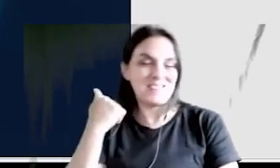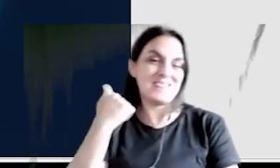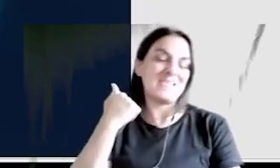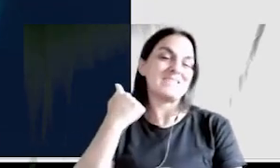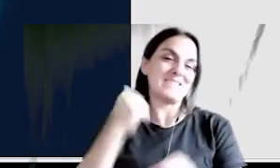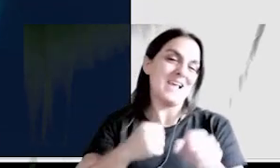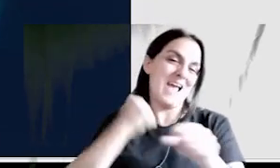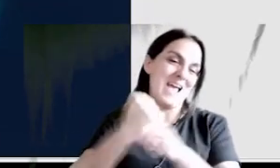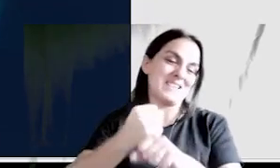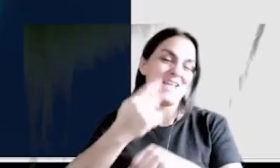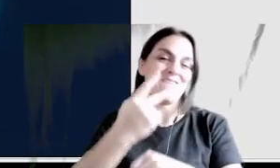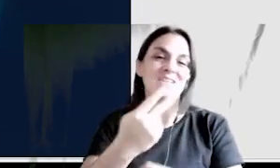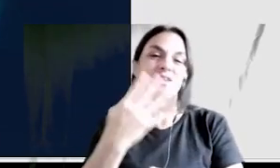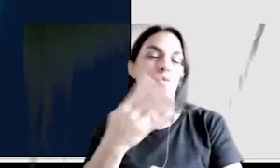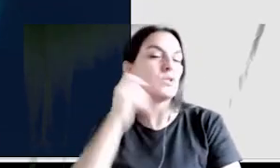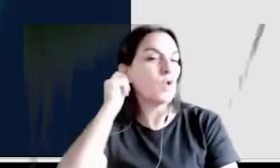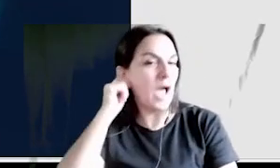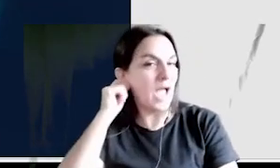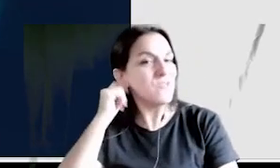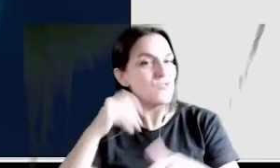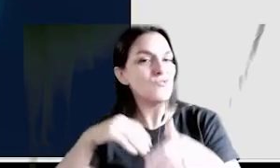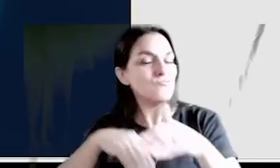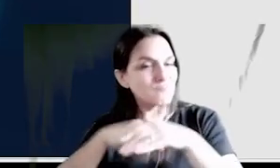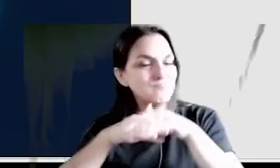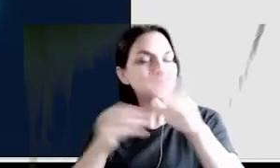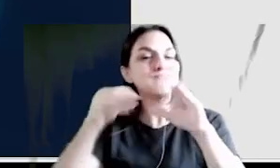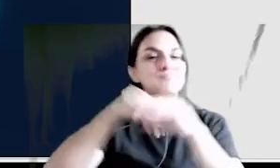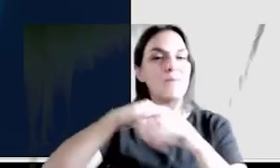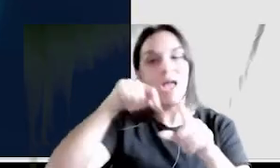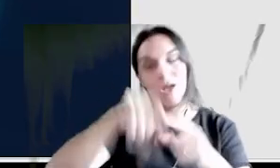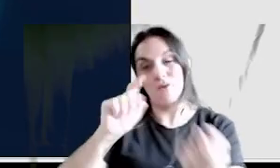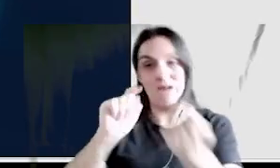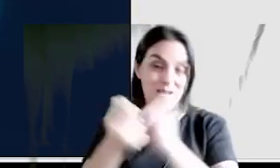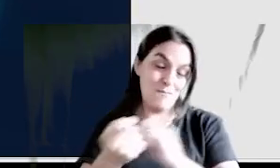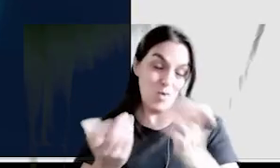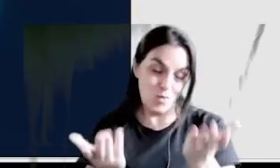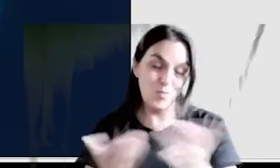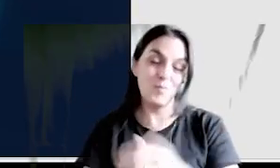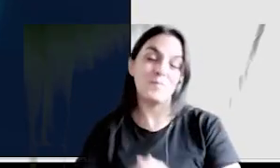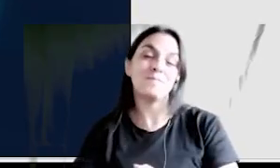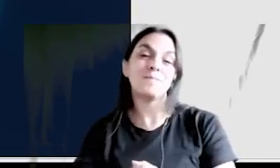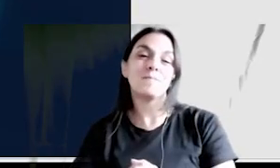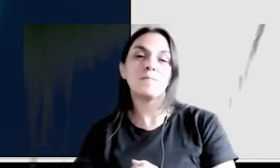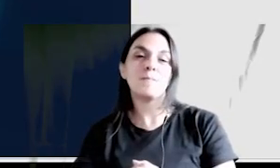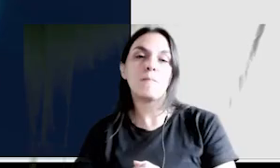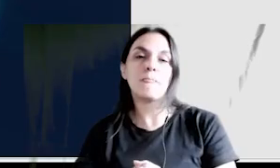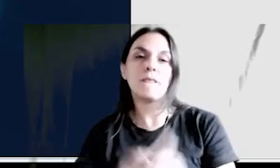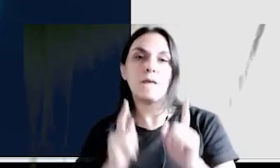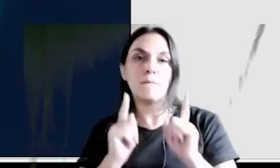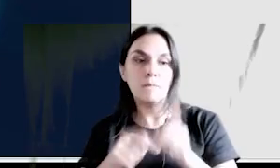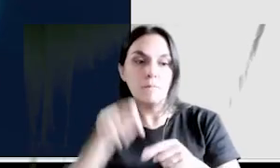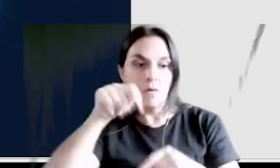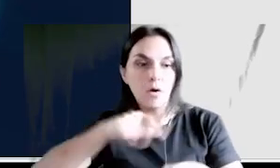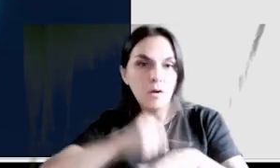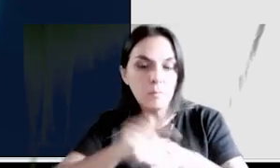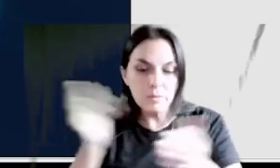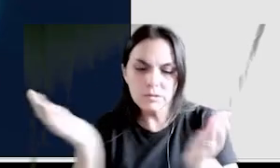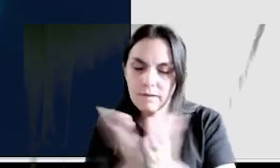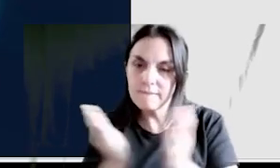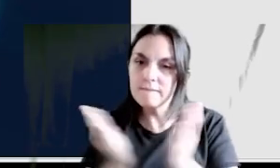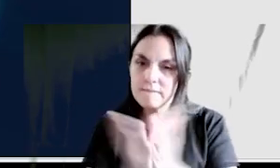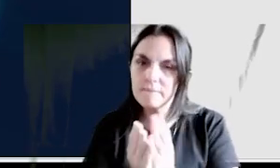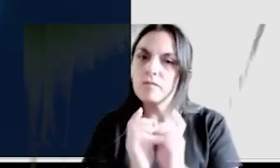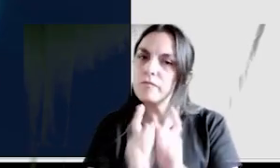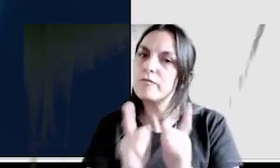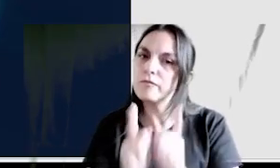los 24 años eran cargas de familia, pero que hoy dejaron de serlo, al estar estudiando, y lo más probable es